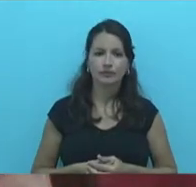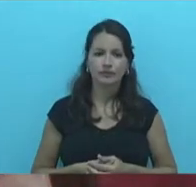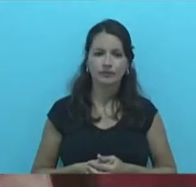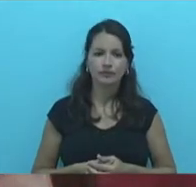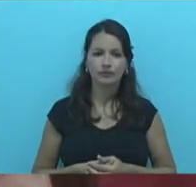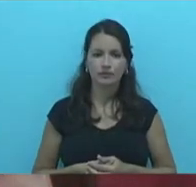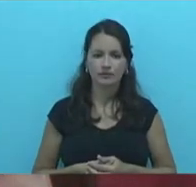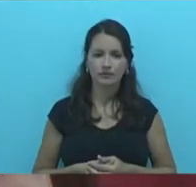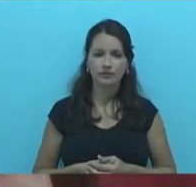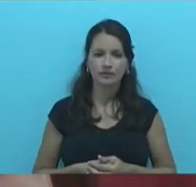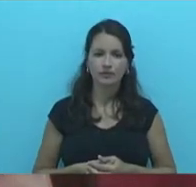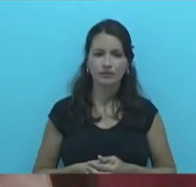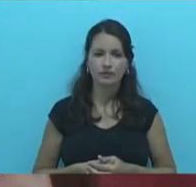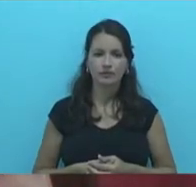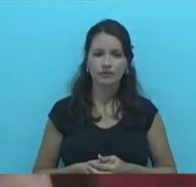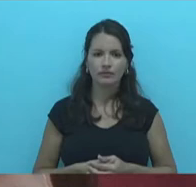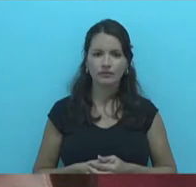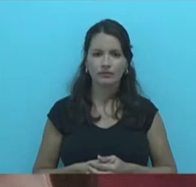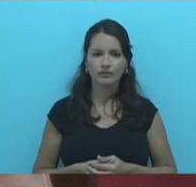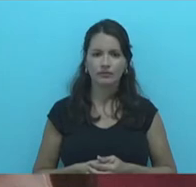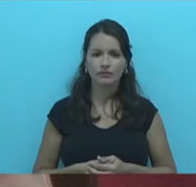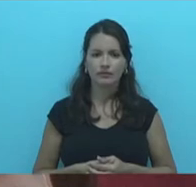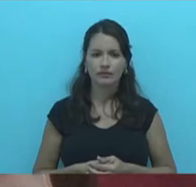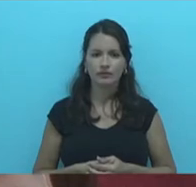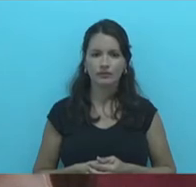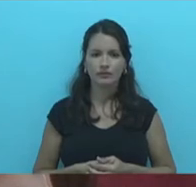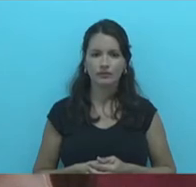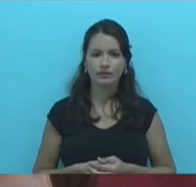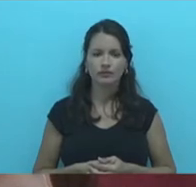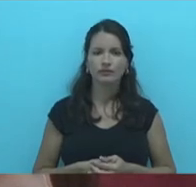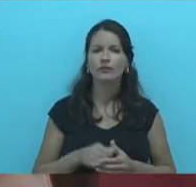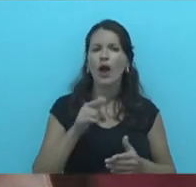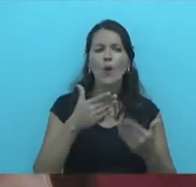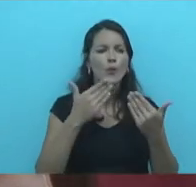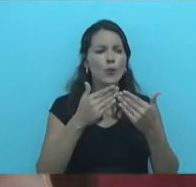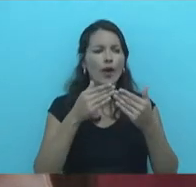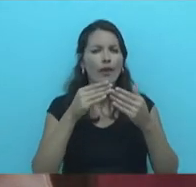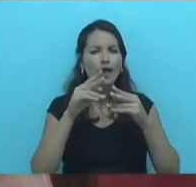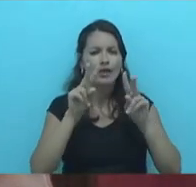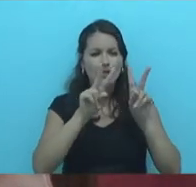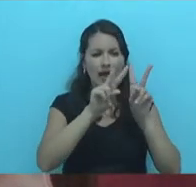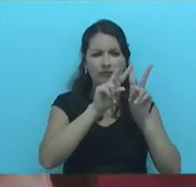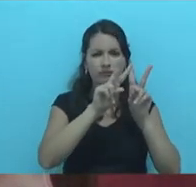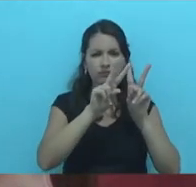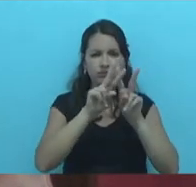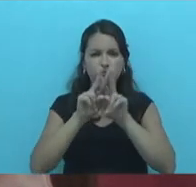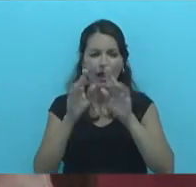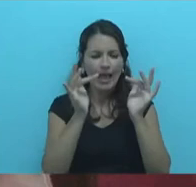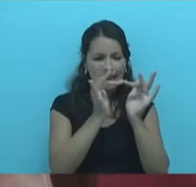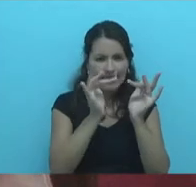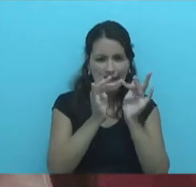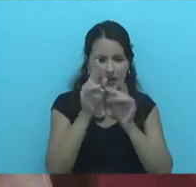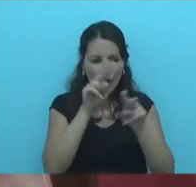lo quieren googlear, pongan doctrina Carlos Calvo, porque ni siquiera Carlos